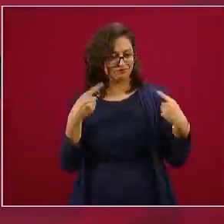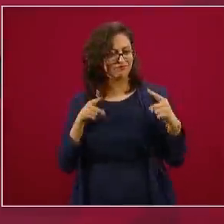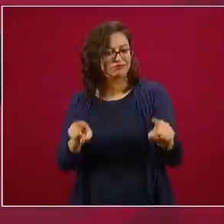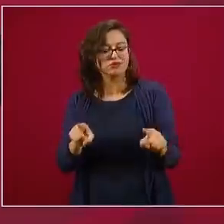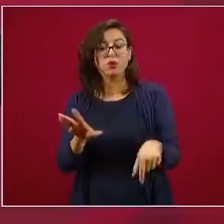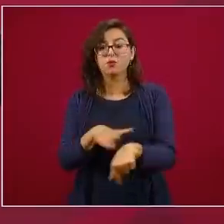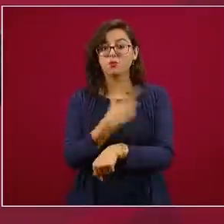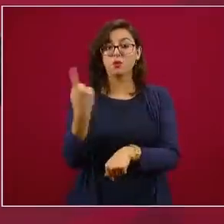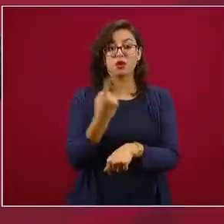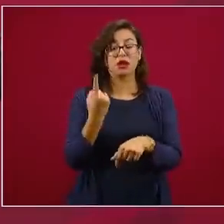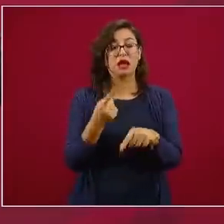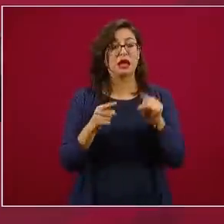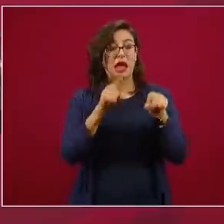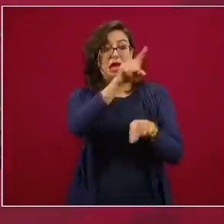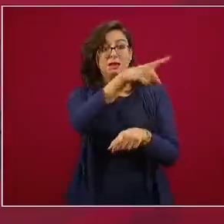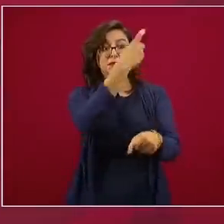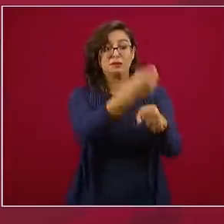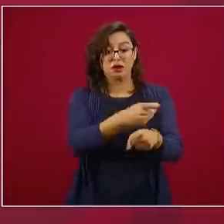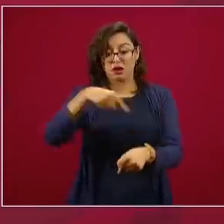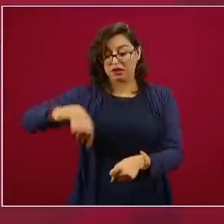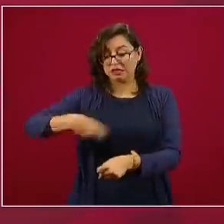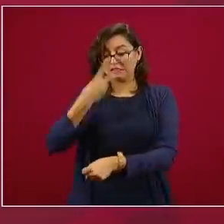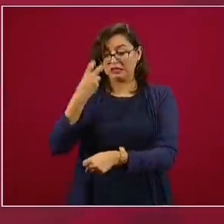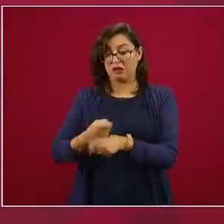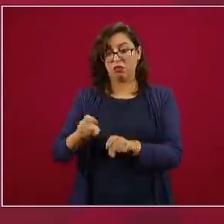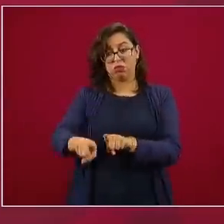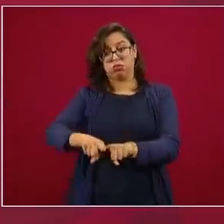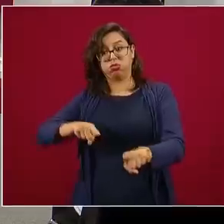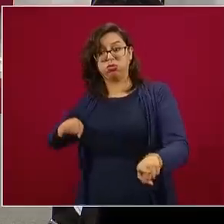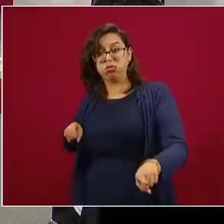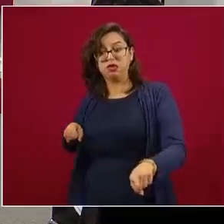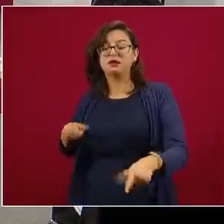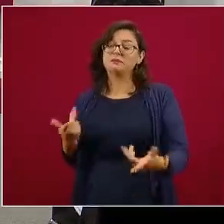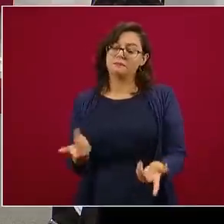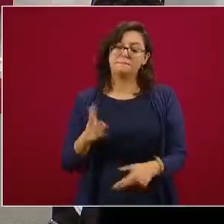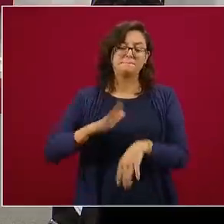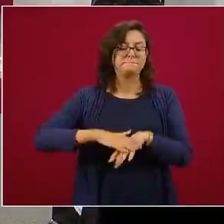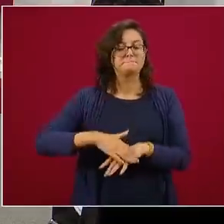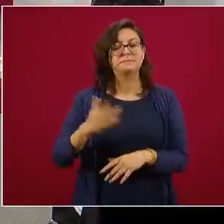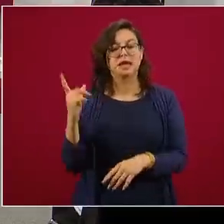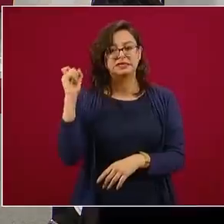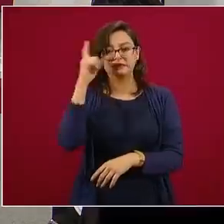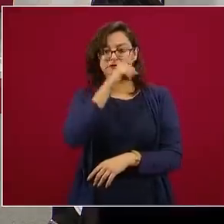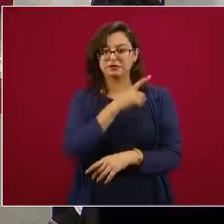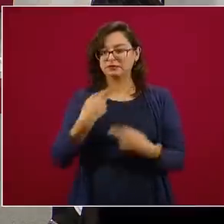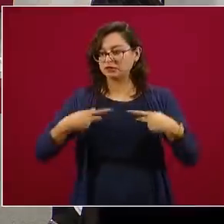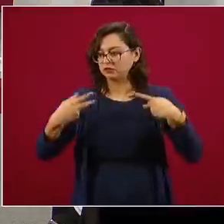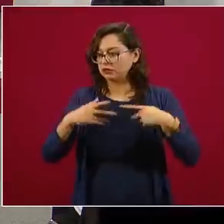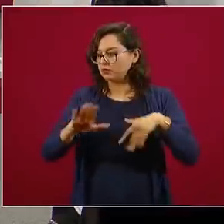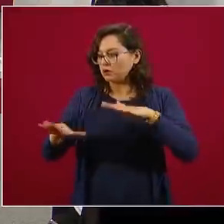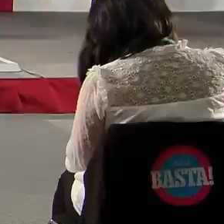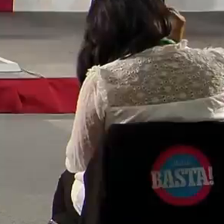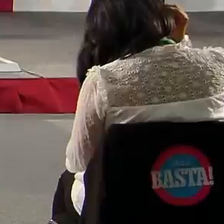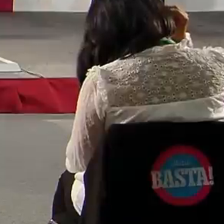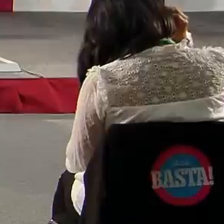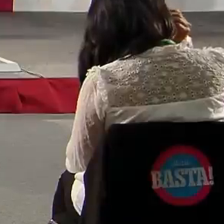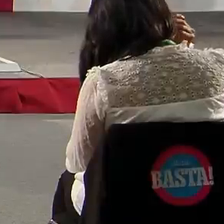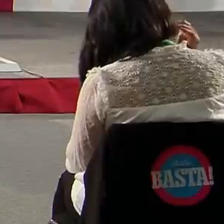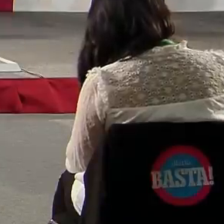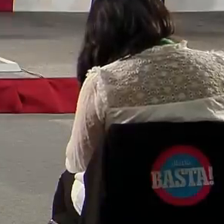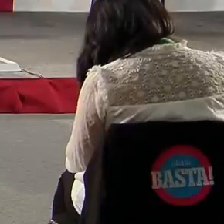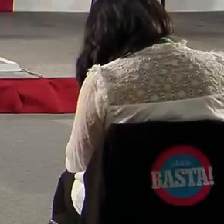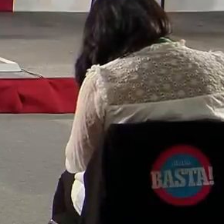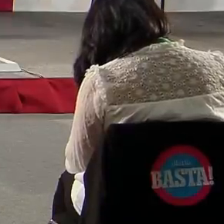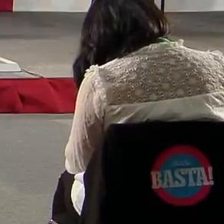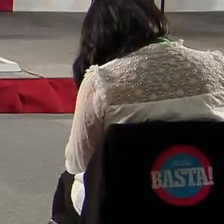y es un impacto económico y social tremendo. Sobre otras empresas y la operación Warp Speed. Otras empresas, mira, hoy